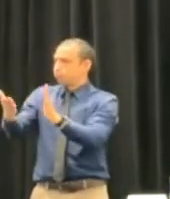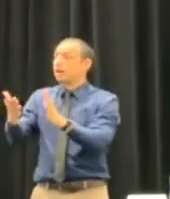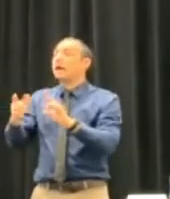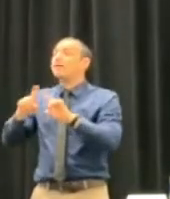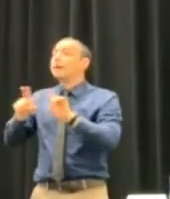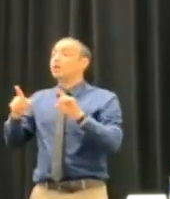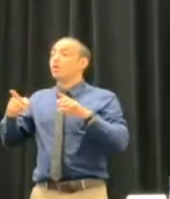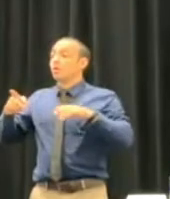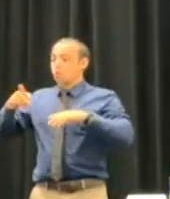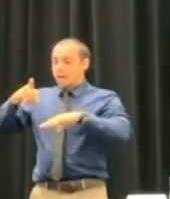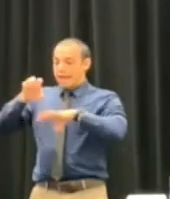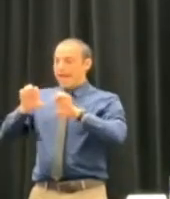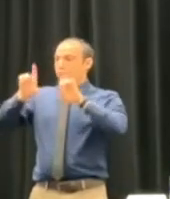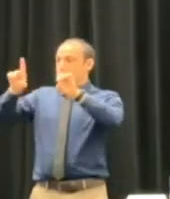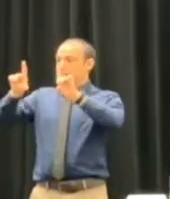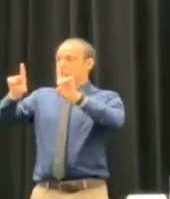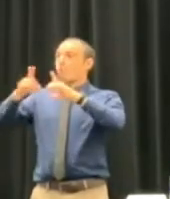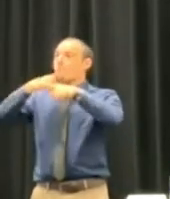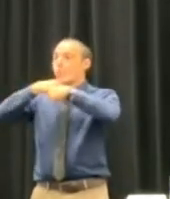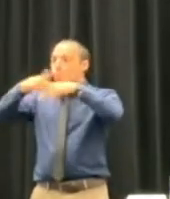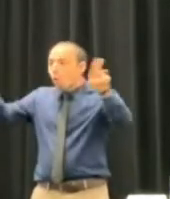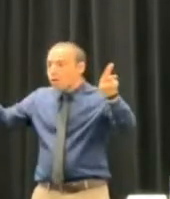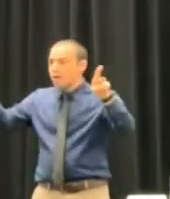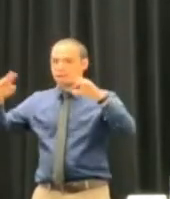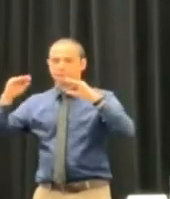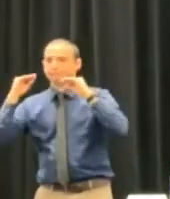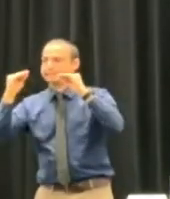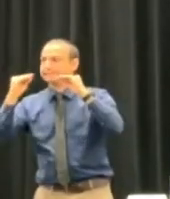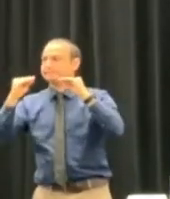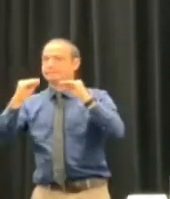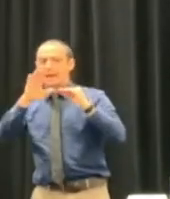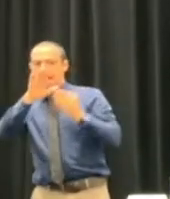rico- pública y privada tiene que comenzar